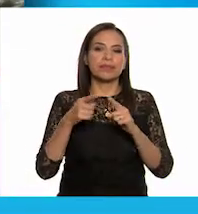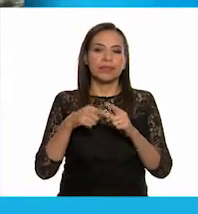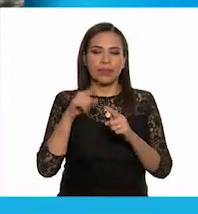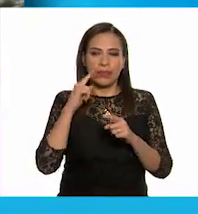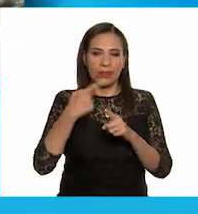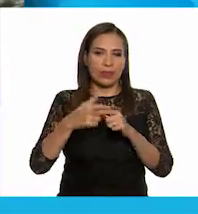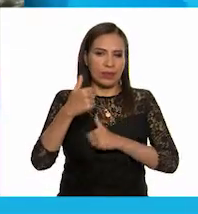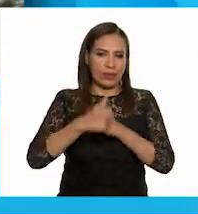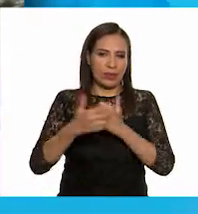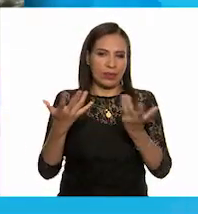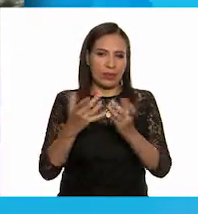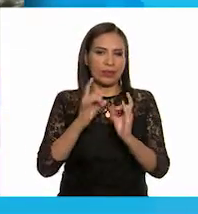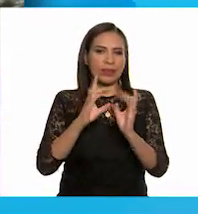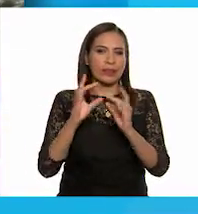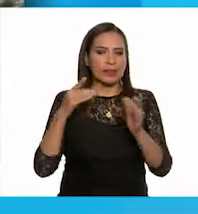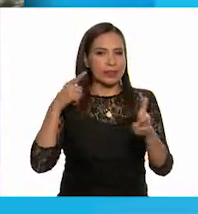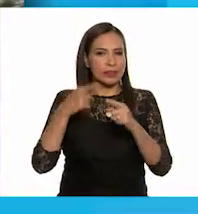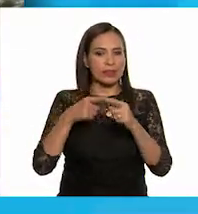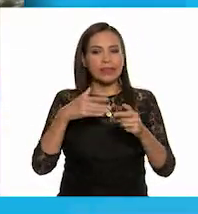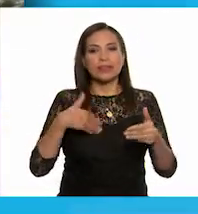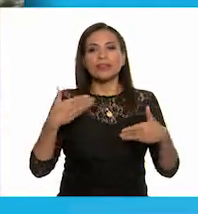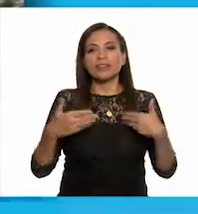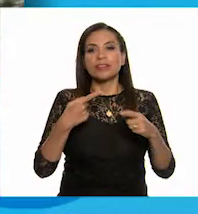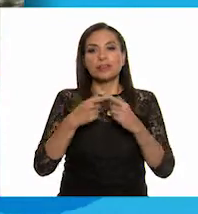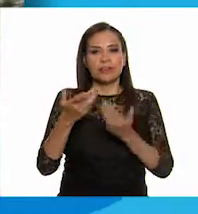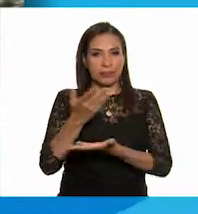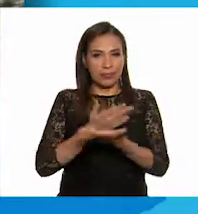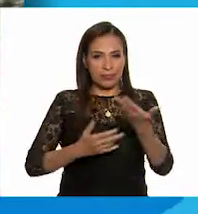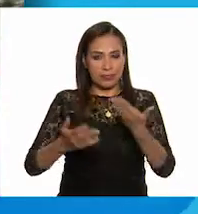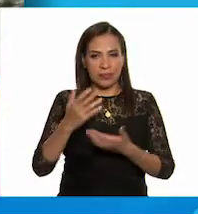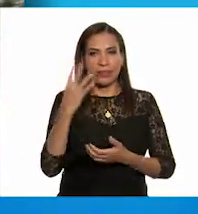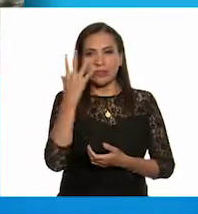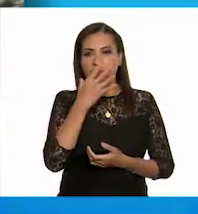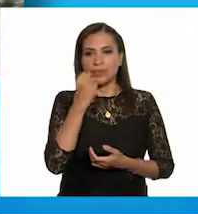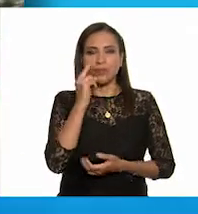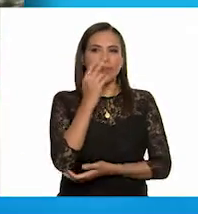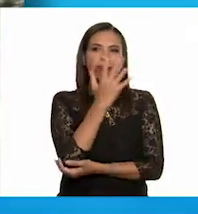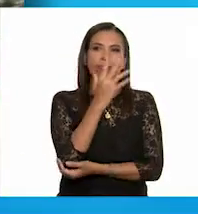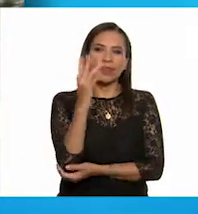retos que se nos presentan. Lo agradable de la convivencia y lo hermoso del